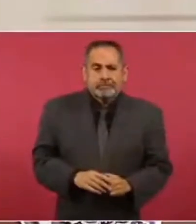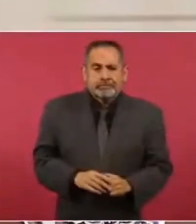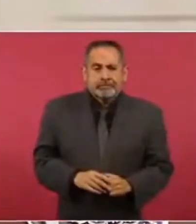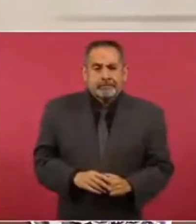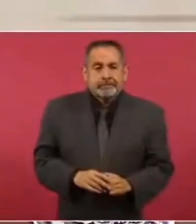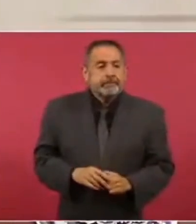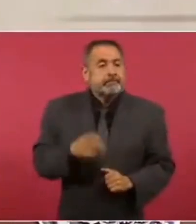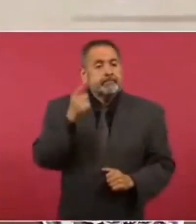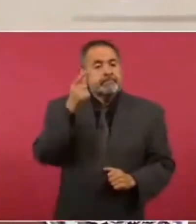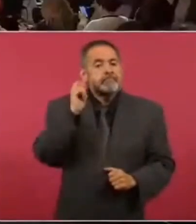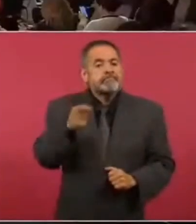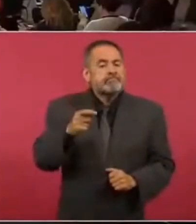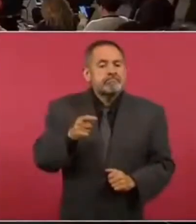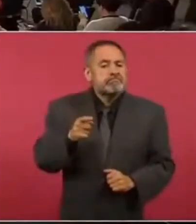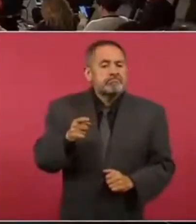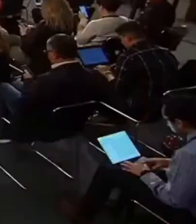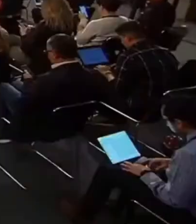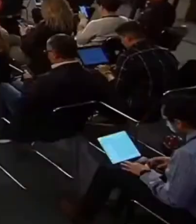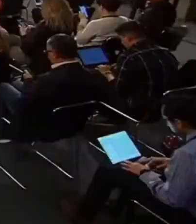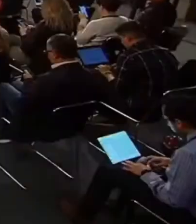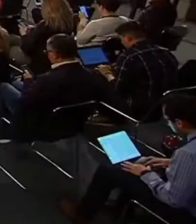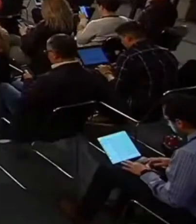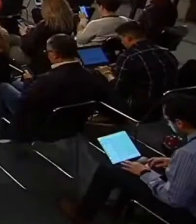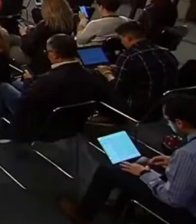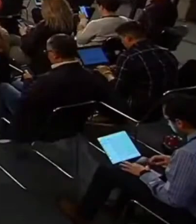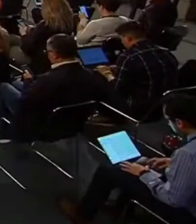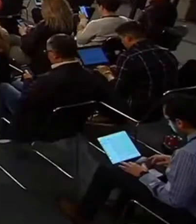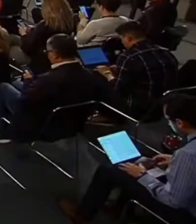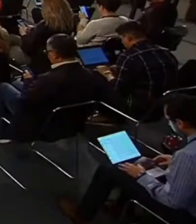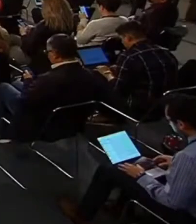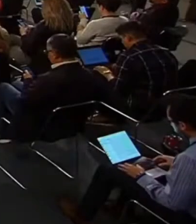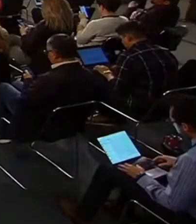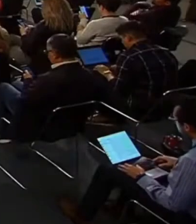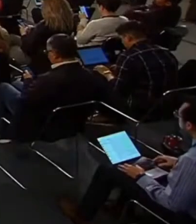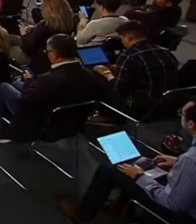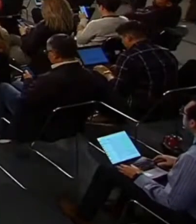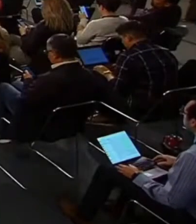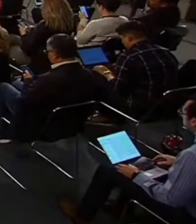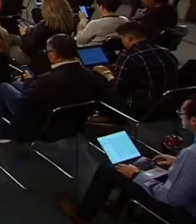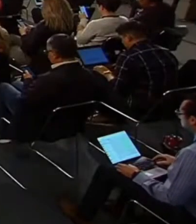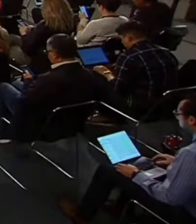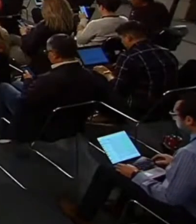se desatendió el medio rural